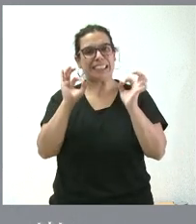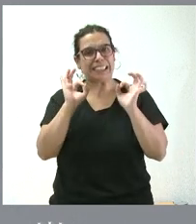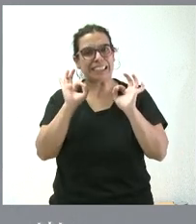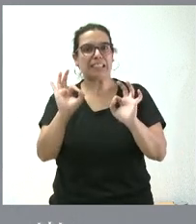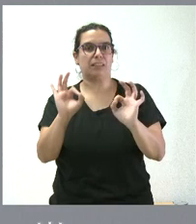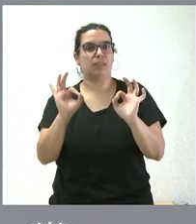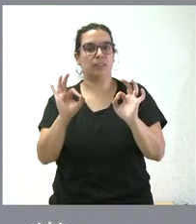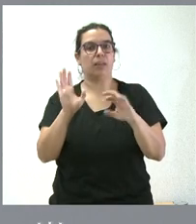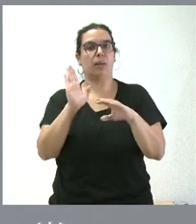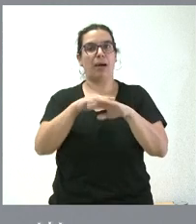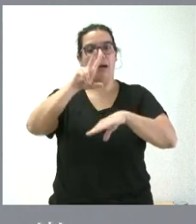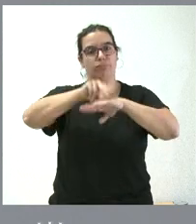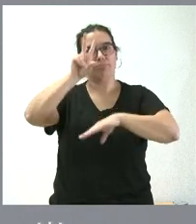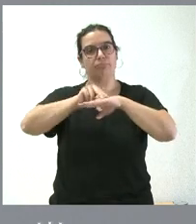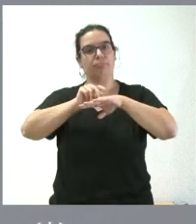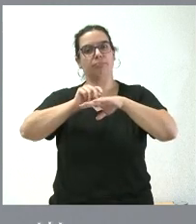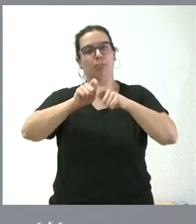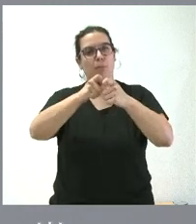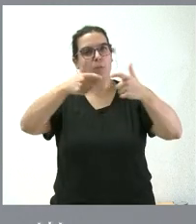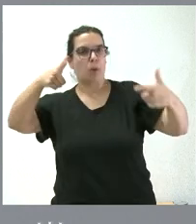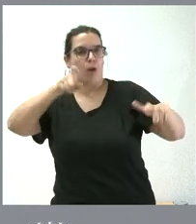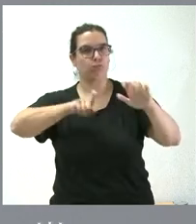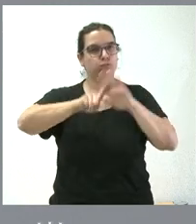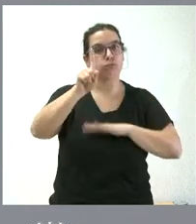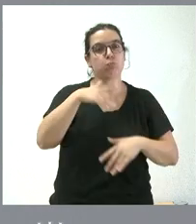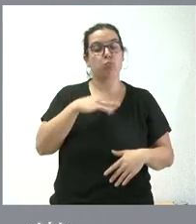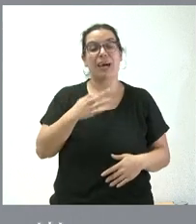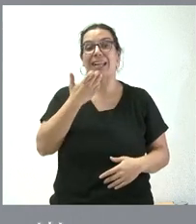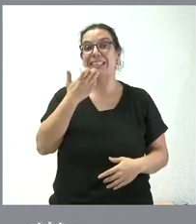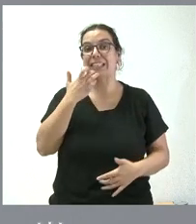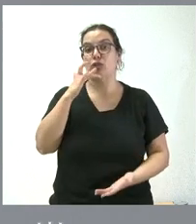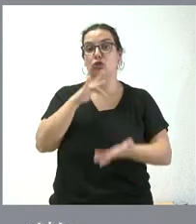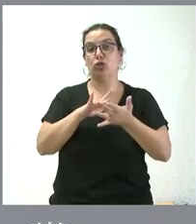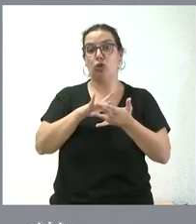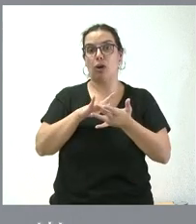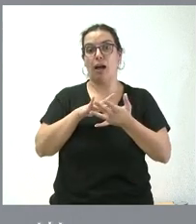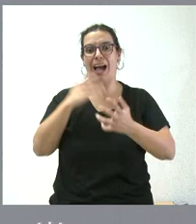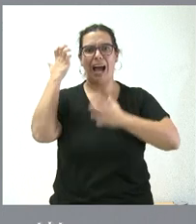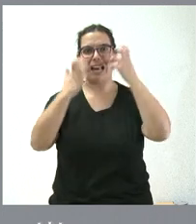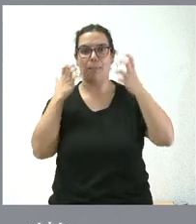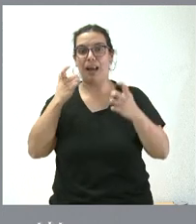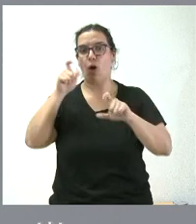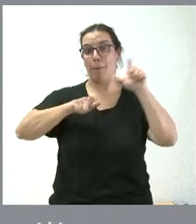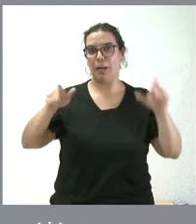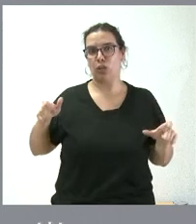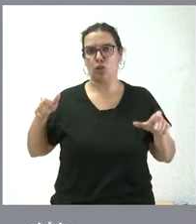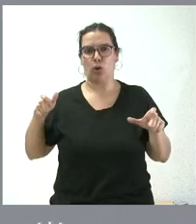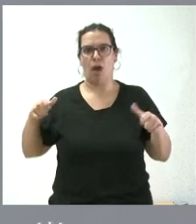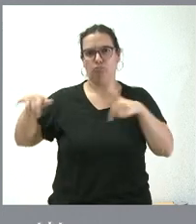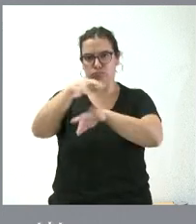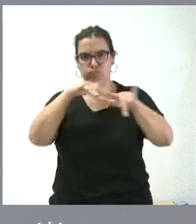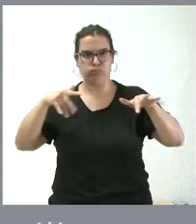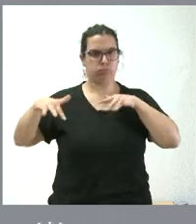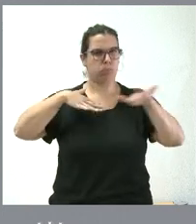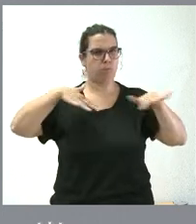desarrollo de estos anfibios y a veces la excesiva concentración de actividad humana o de otro tipo